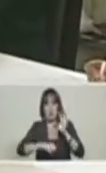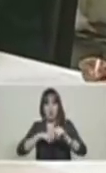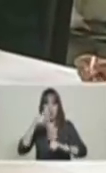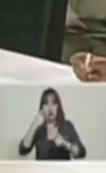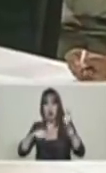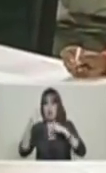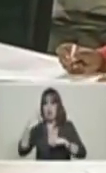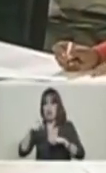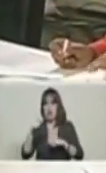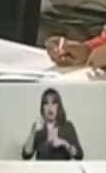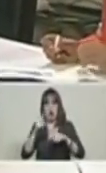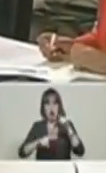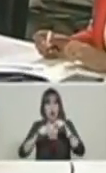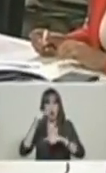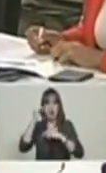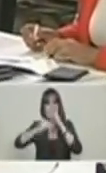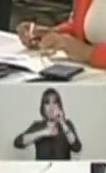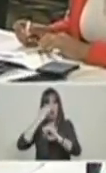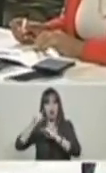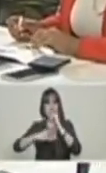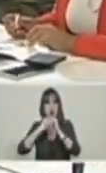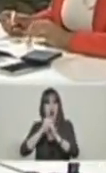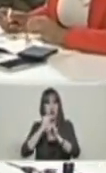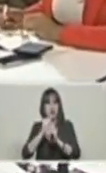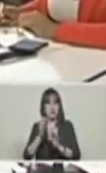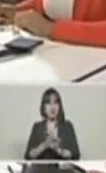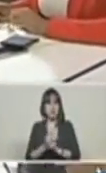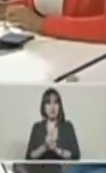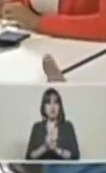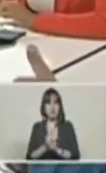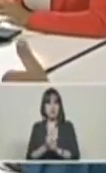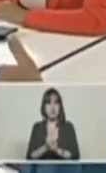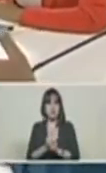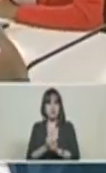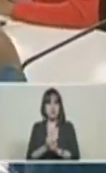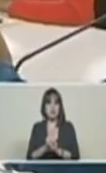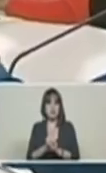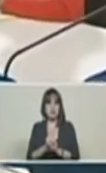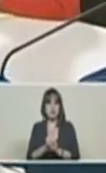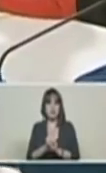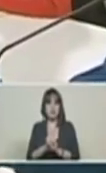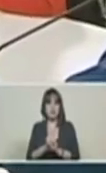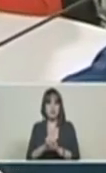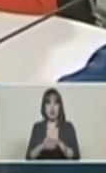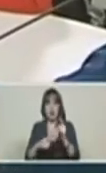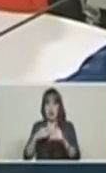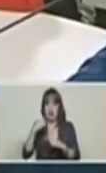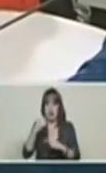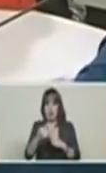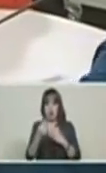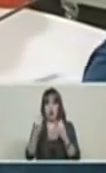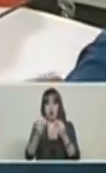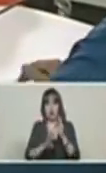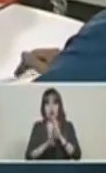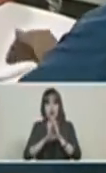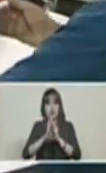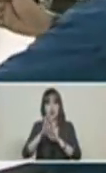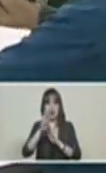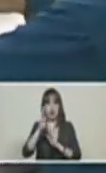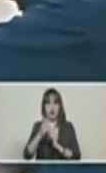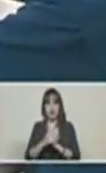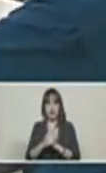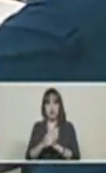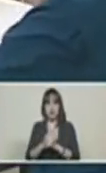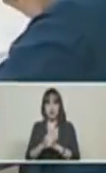de instalación definitiva del Petro y luego de las fases de desarrollo,